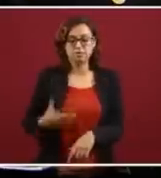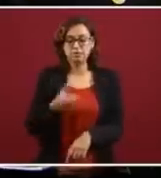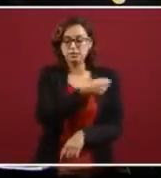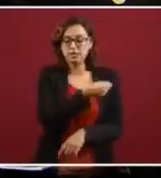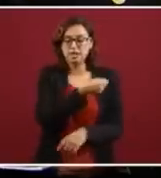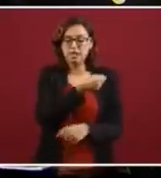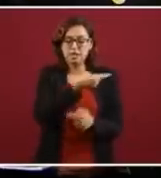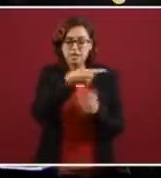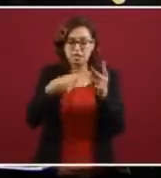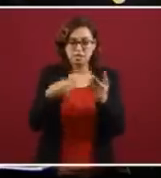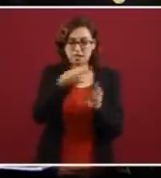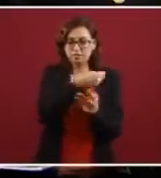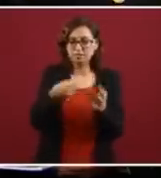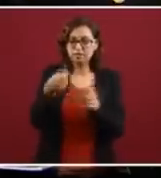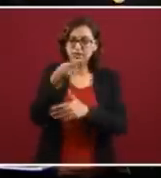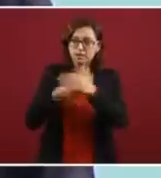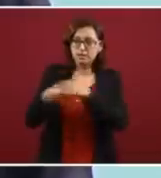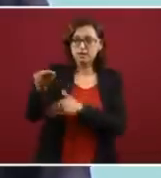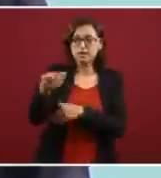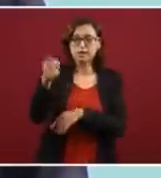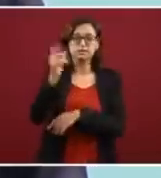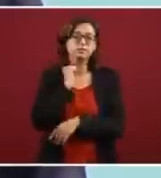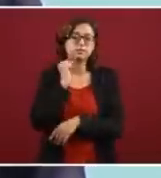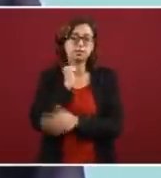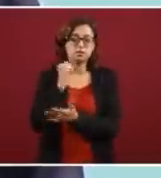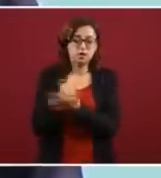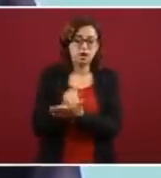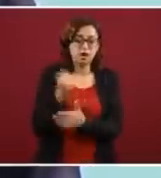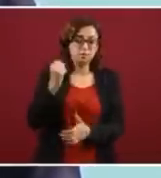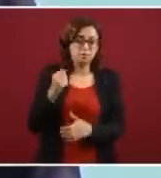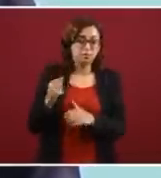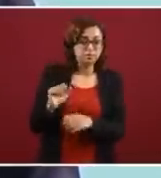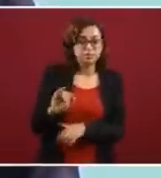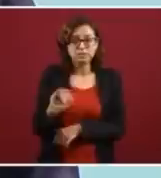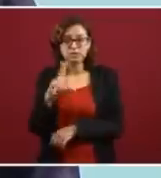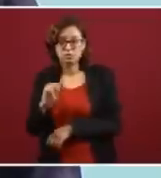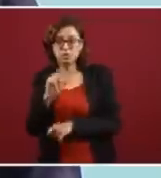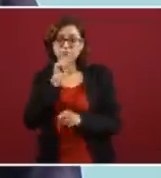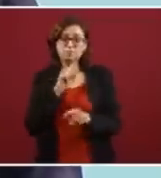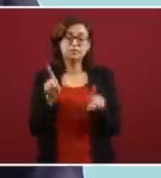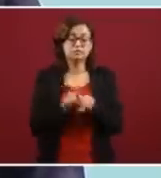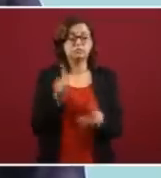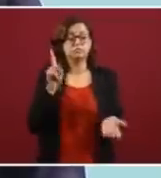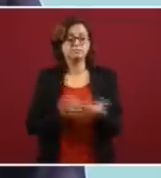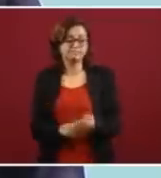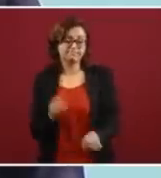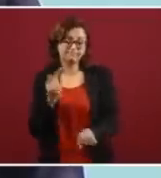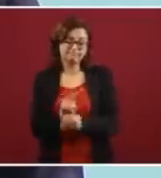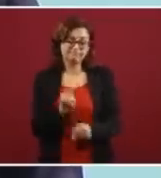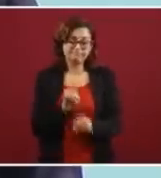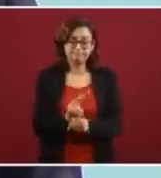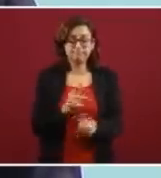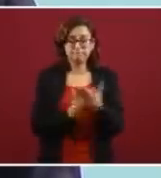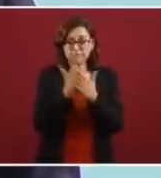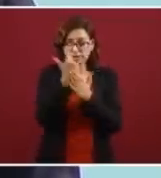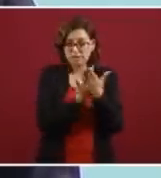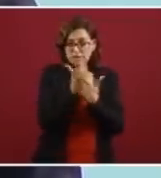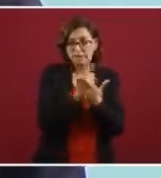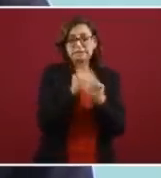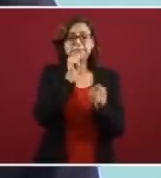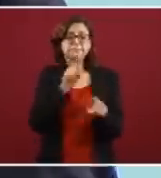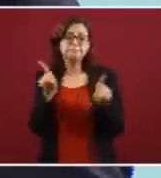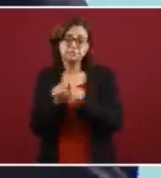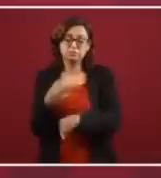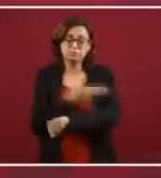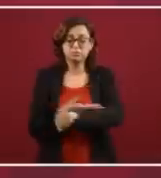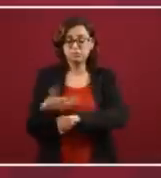Senado para su aprobación, sino que estamos en un proceso de auditoría, no solamente financiera, sino también de